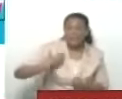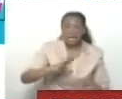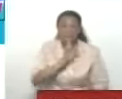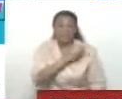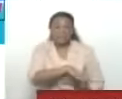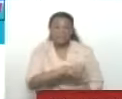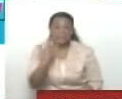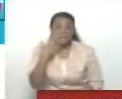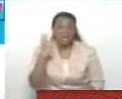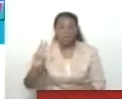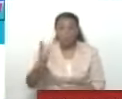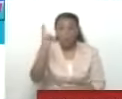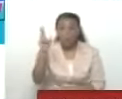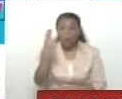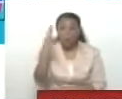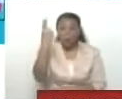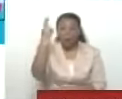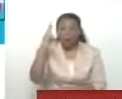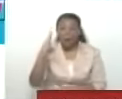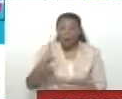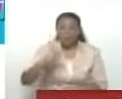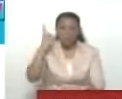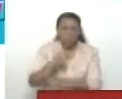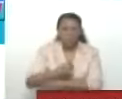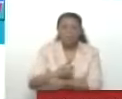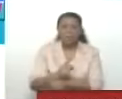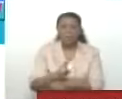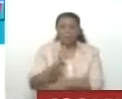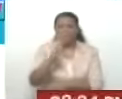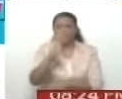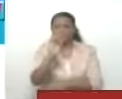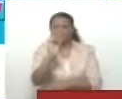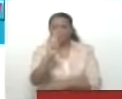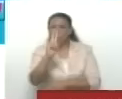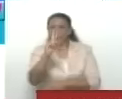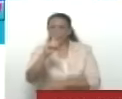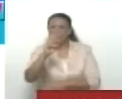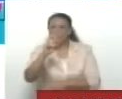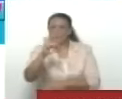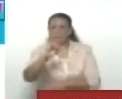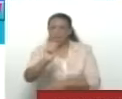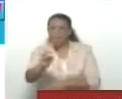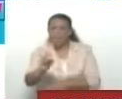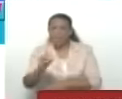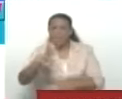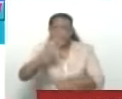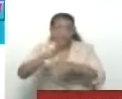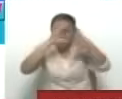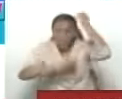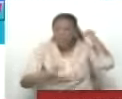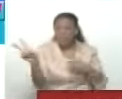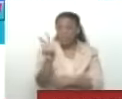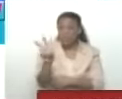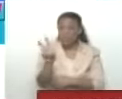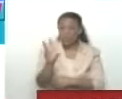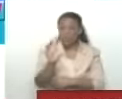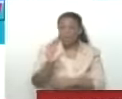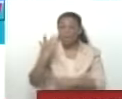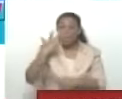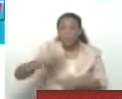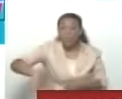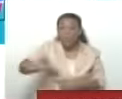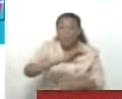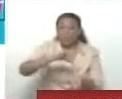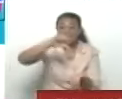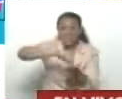Se vio en Uruguay, con la dictadura de Bordaberry, que se llamaba, ¿verdad? Correcto. Que asaltó la embajada de Venezuela en Montevideo y